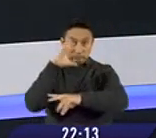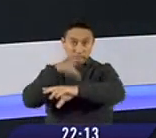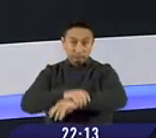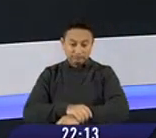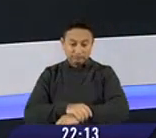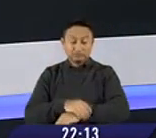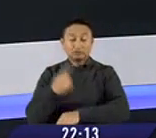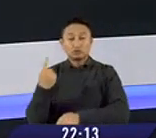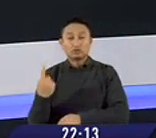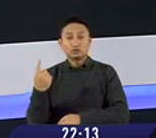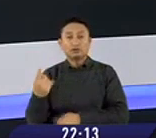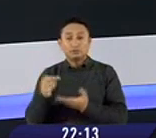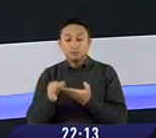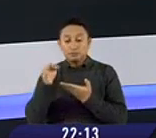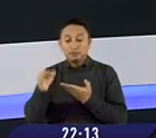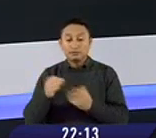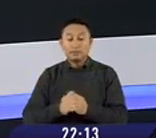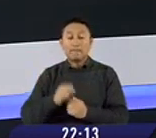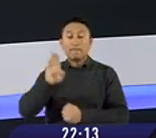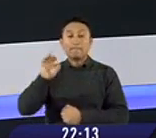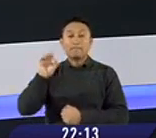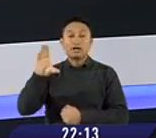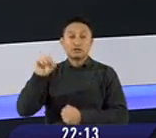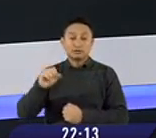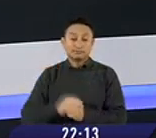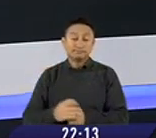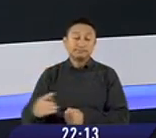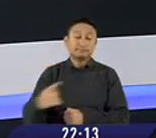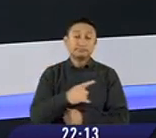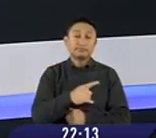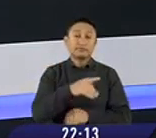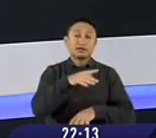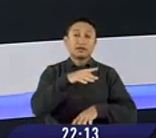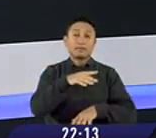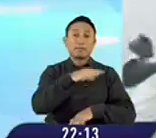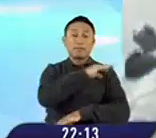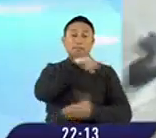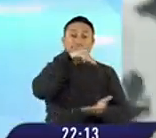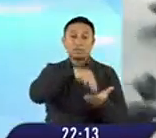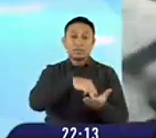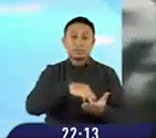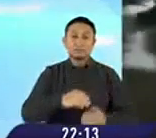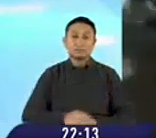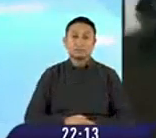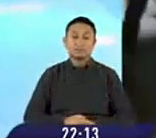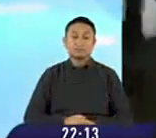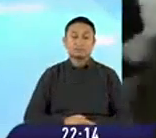Una operaba en el cantón Los Bancos y la otra en la ciudad de Machachi.